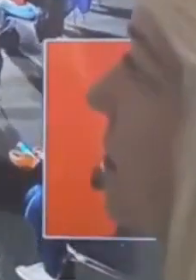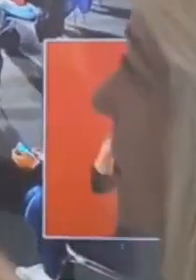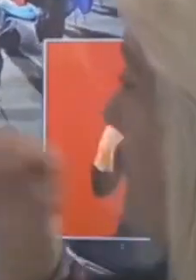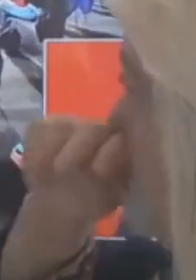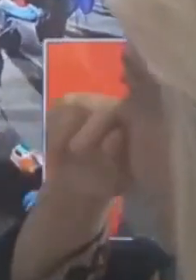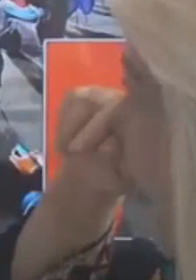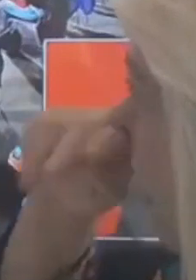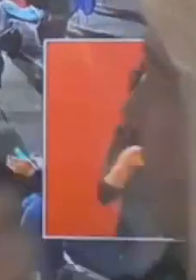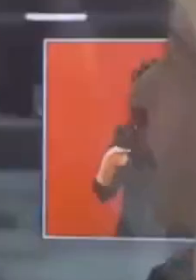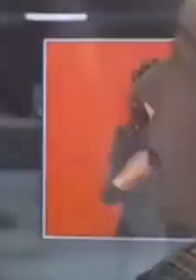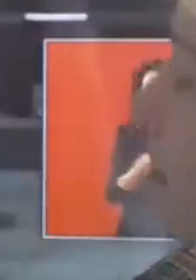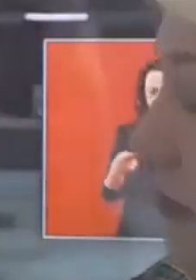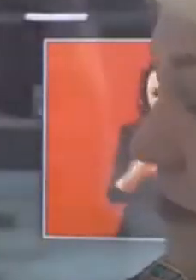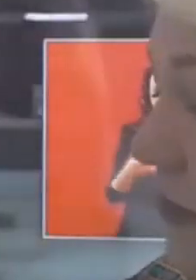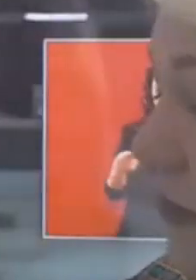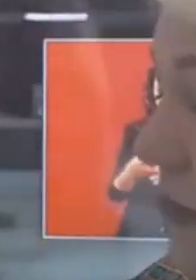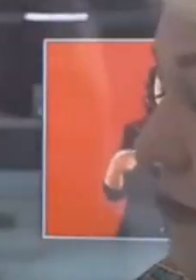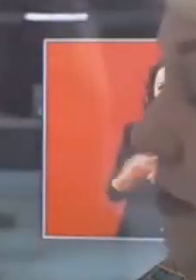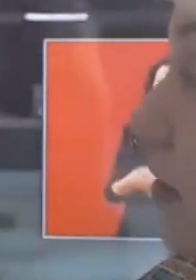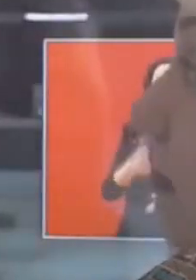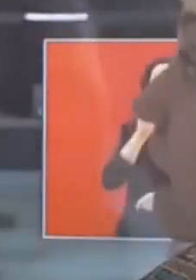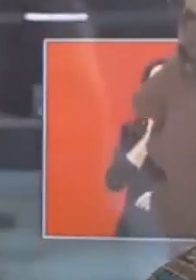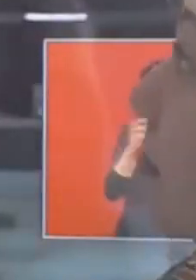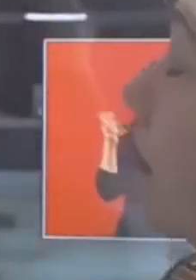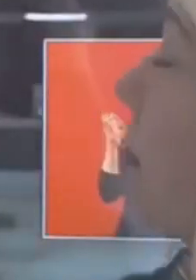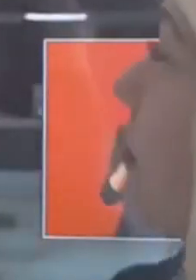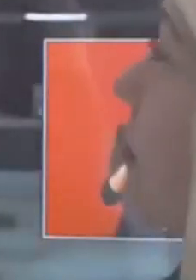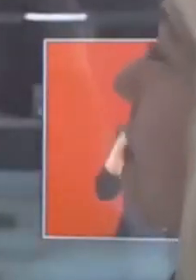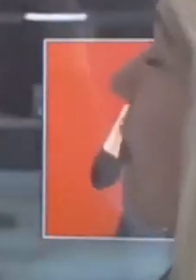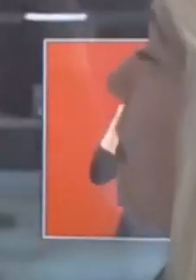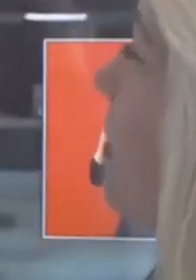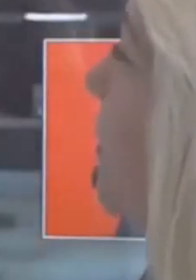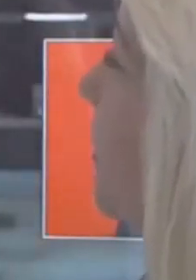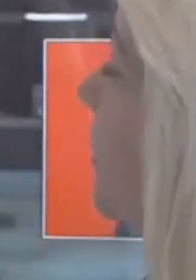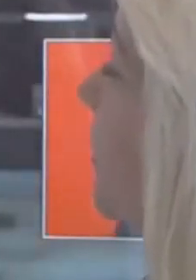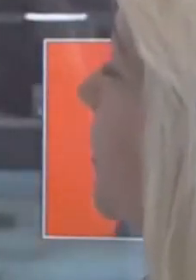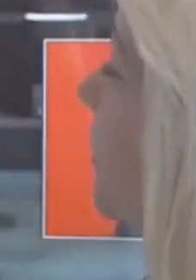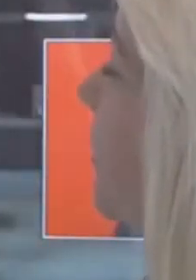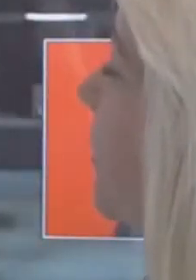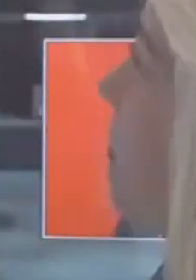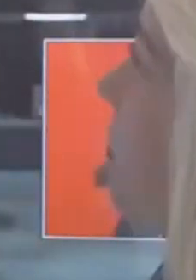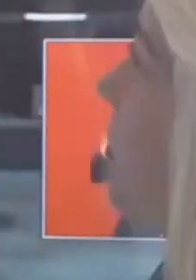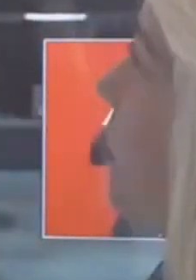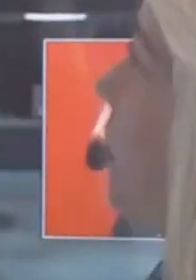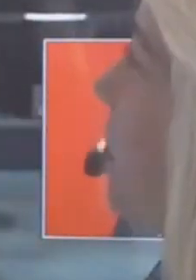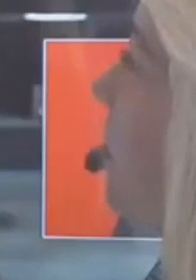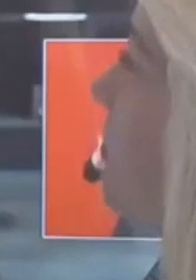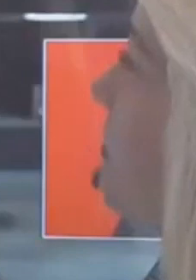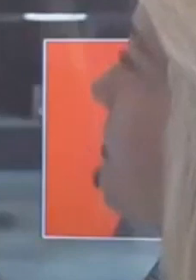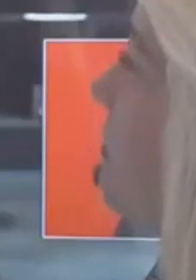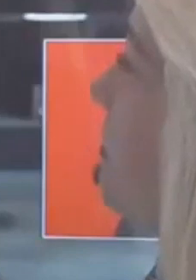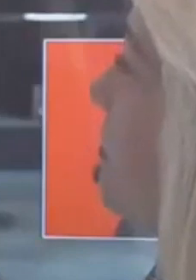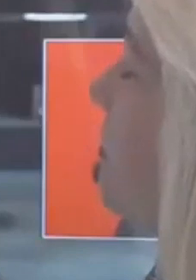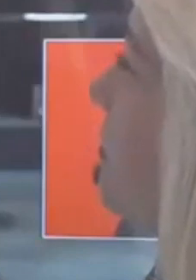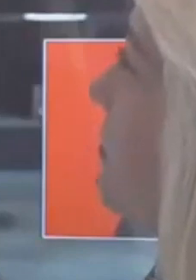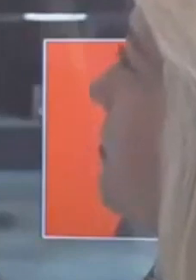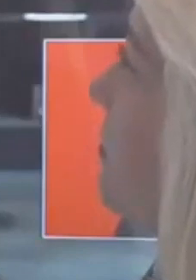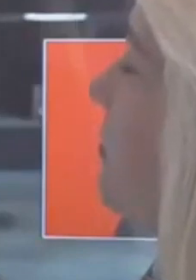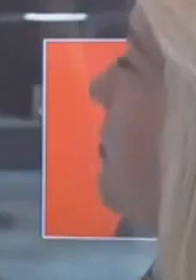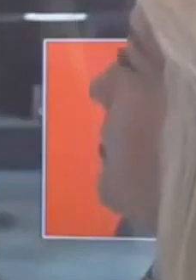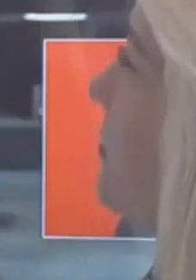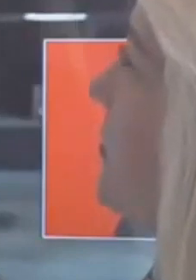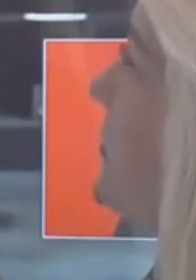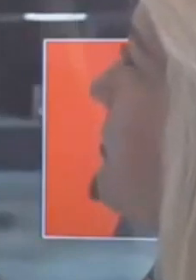de rehabilitación fue cometida por el Cártel Jalisco. ¿Ustedes qué información revisaron en el Gabinete de